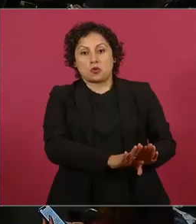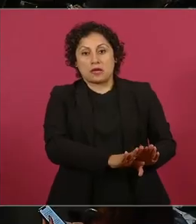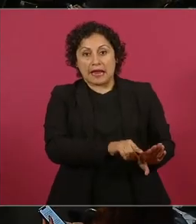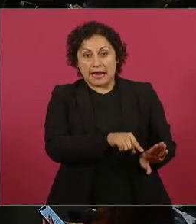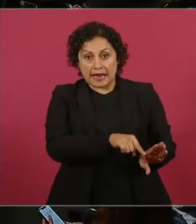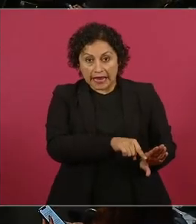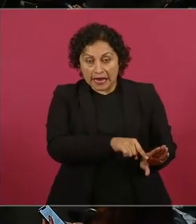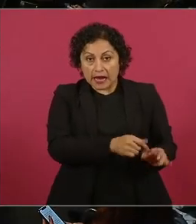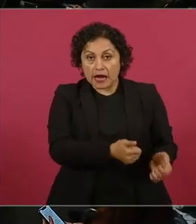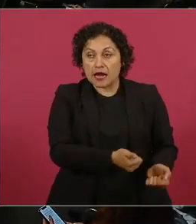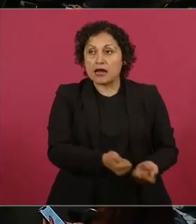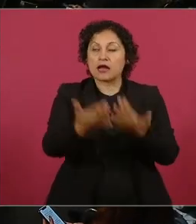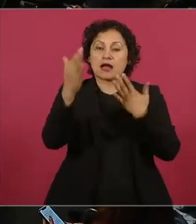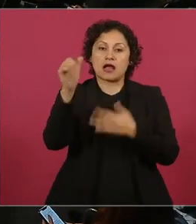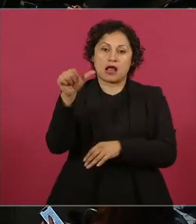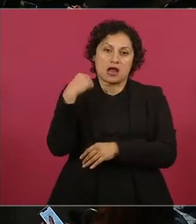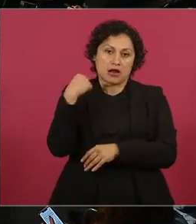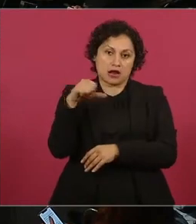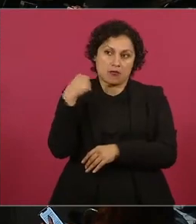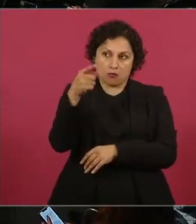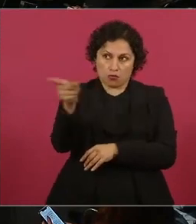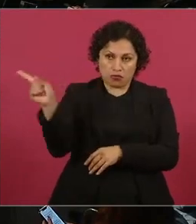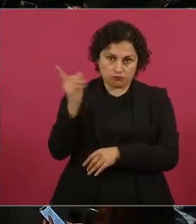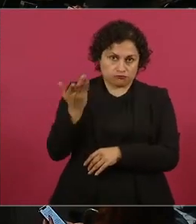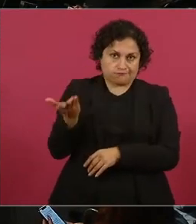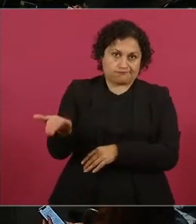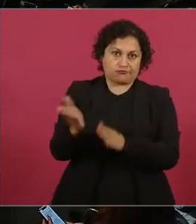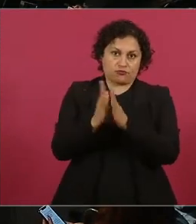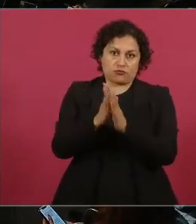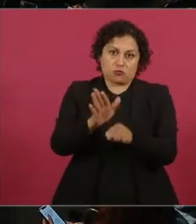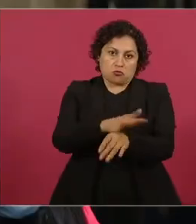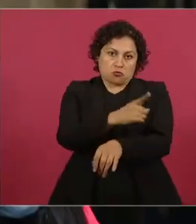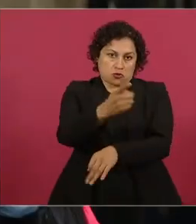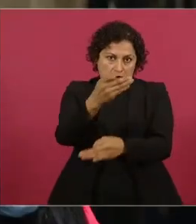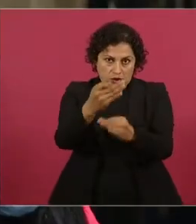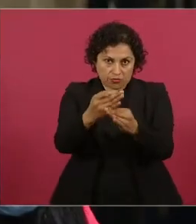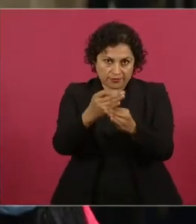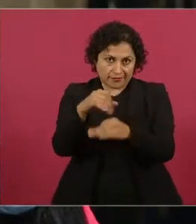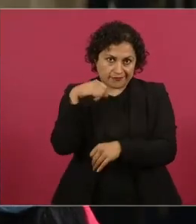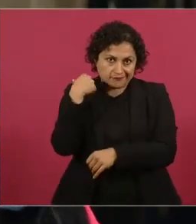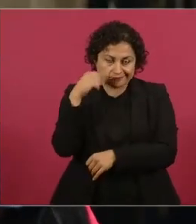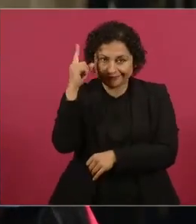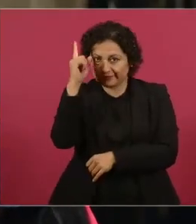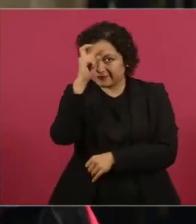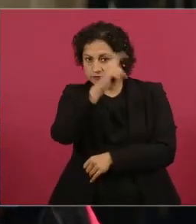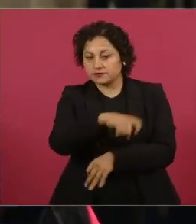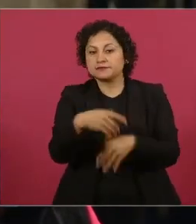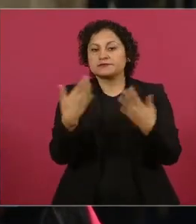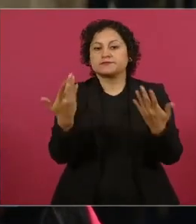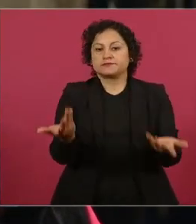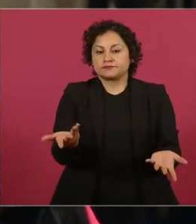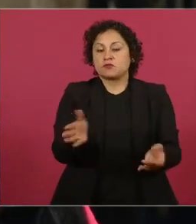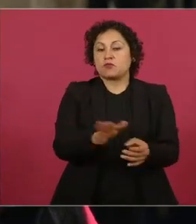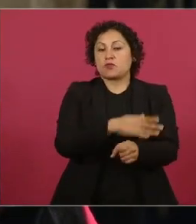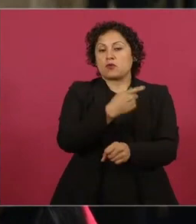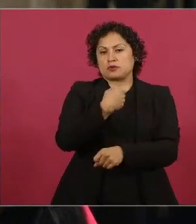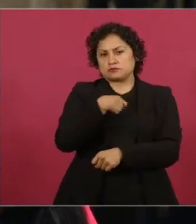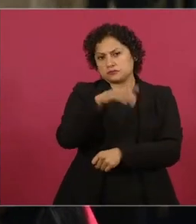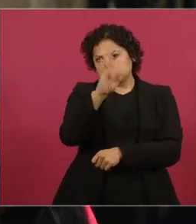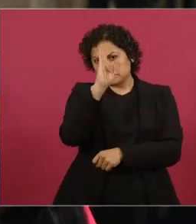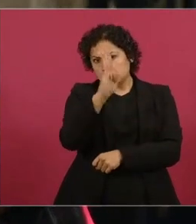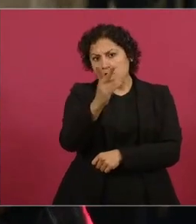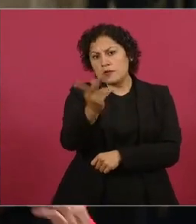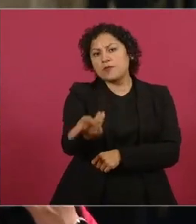Acapulco en esta difícil situación. Entonces, la pregunta, ¿usted sabe si